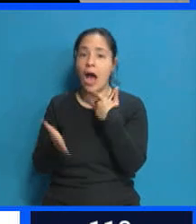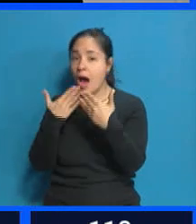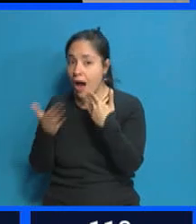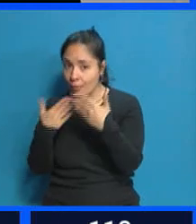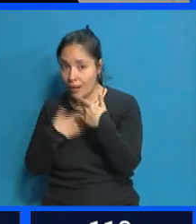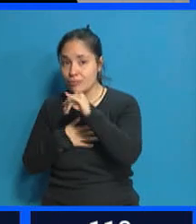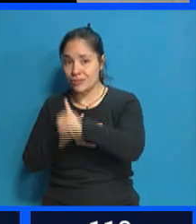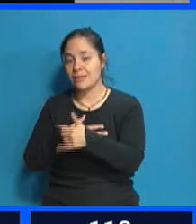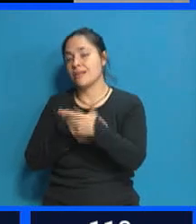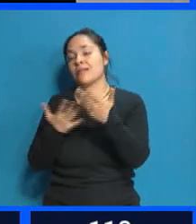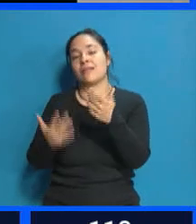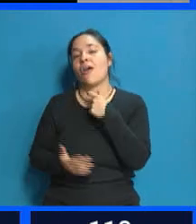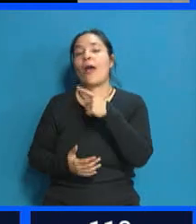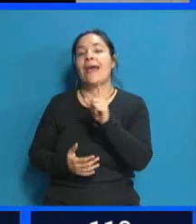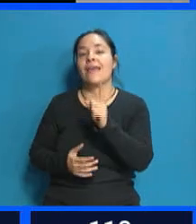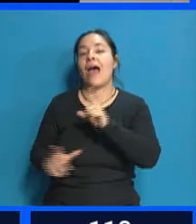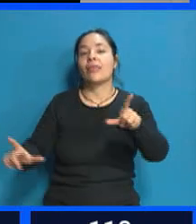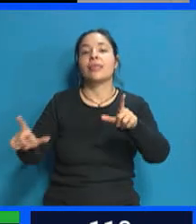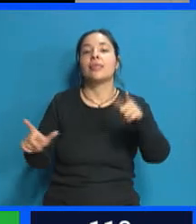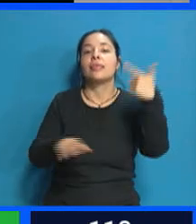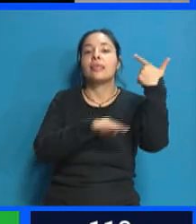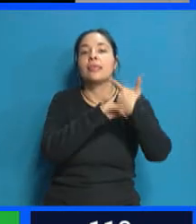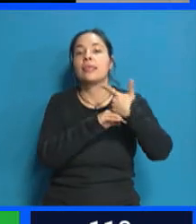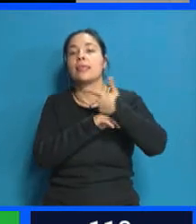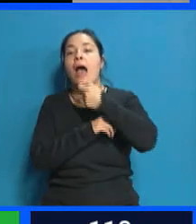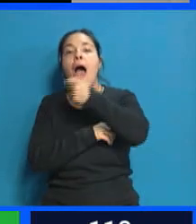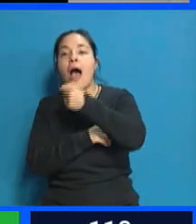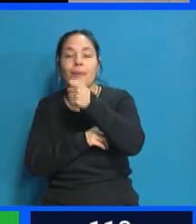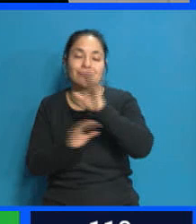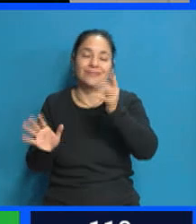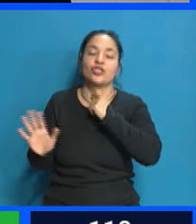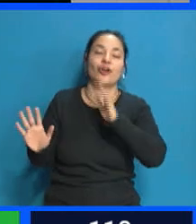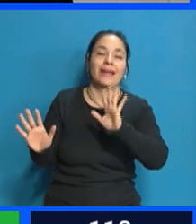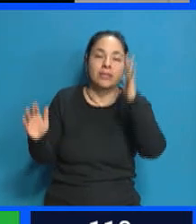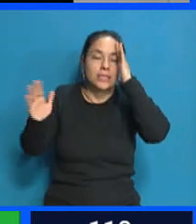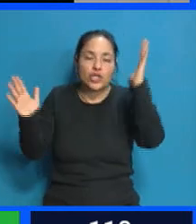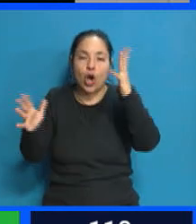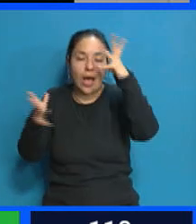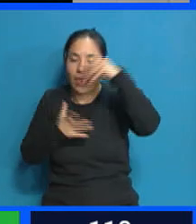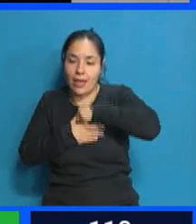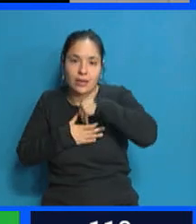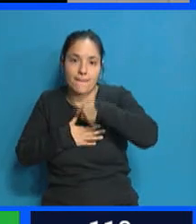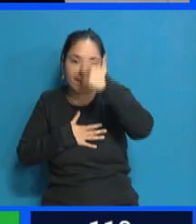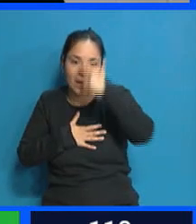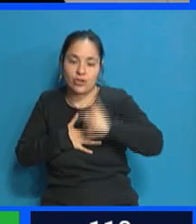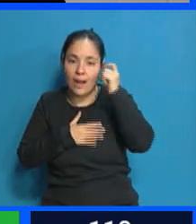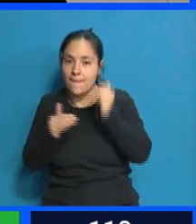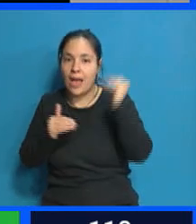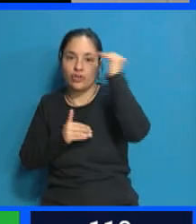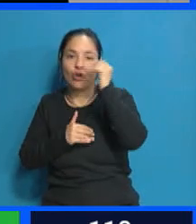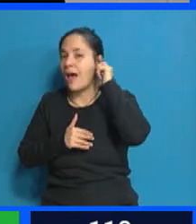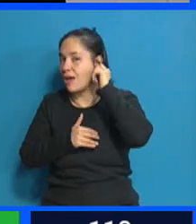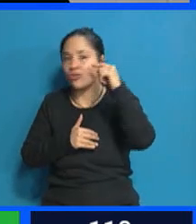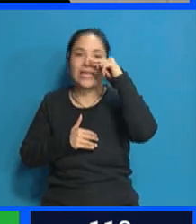darnos una nota por el shock en el cual se encuentra esta persona. Hablamos de una persona mayor de 74